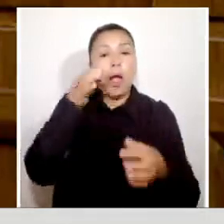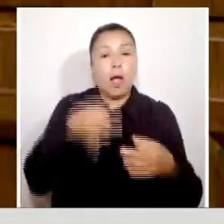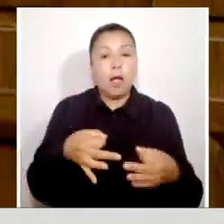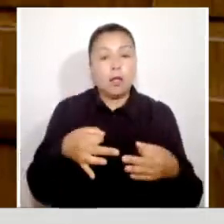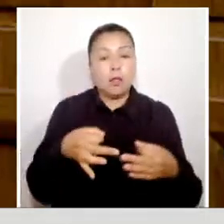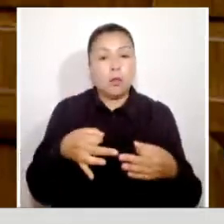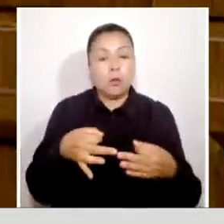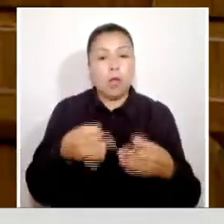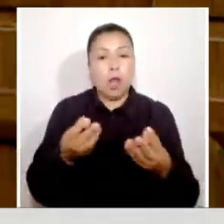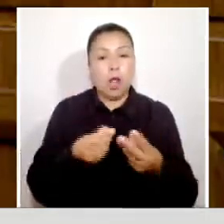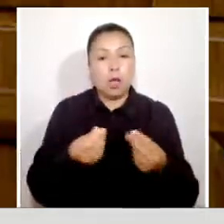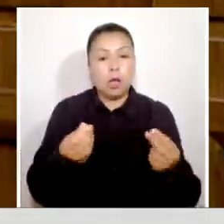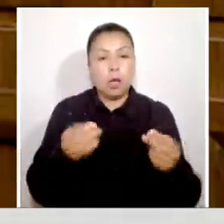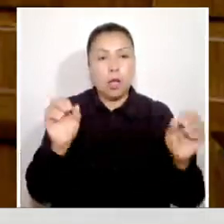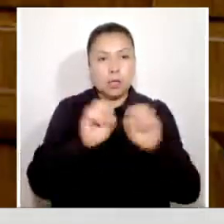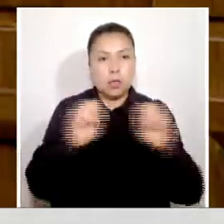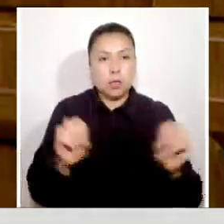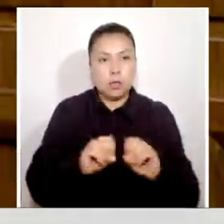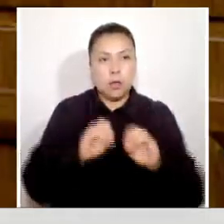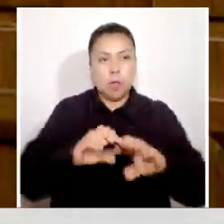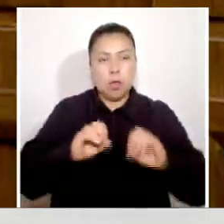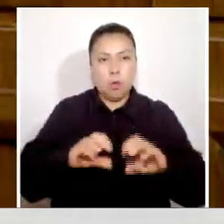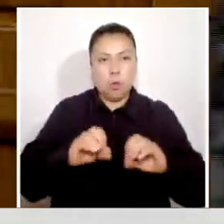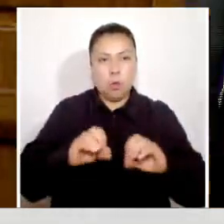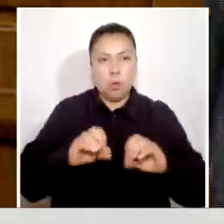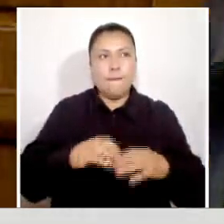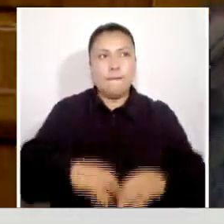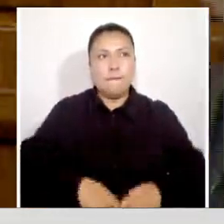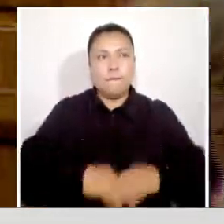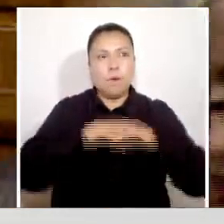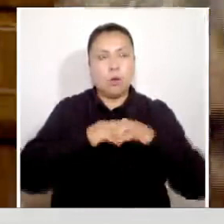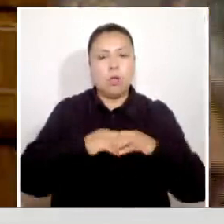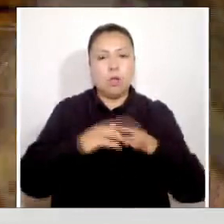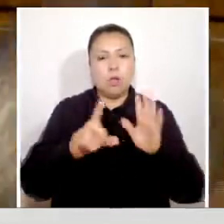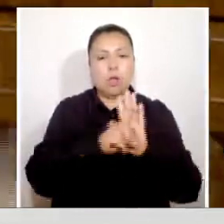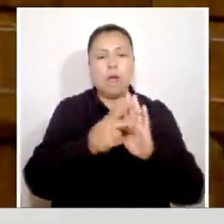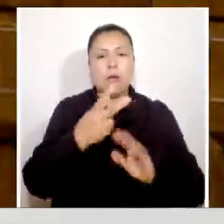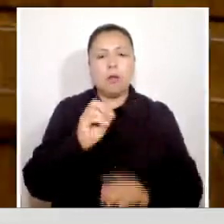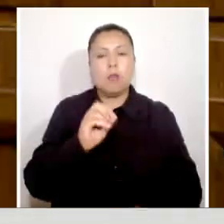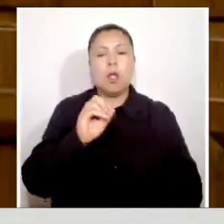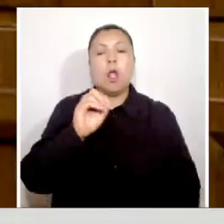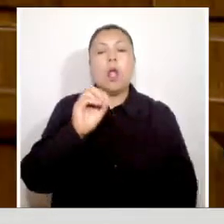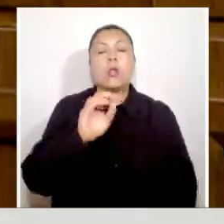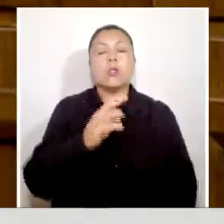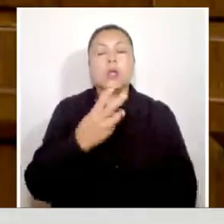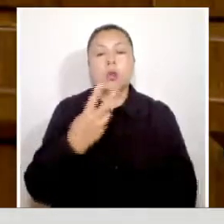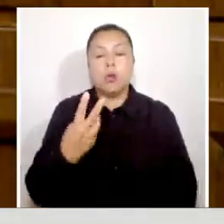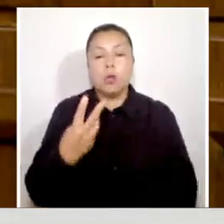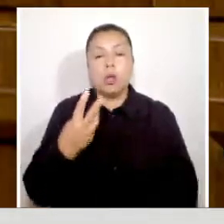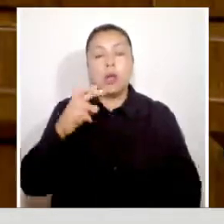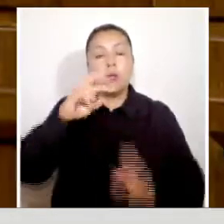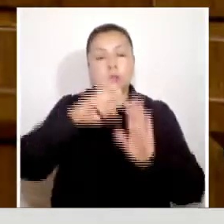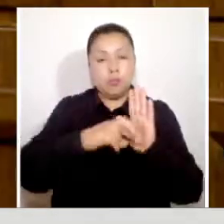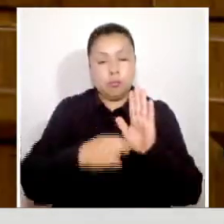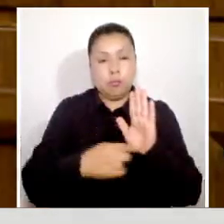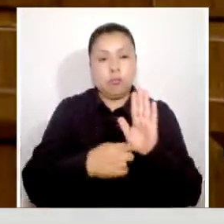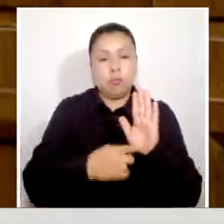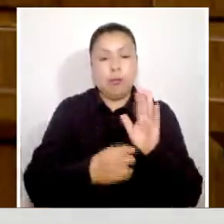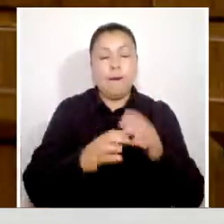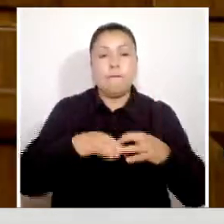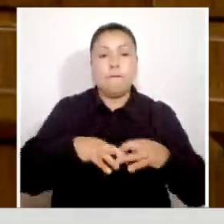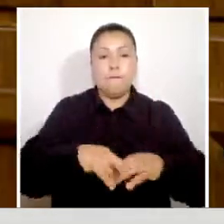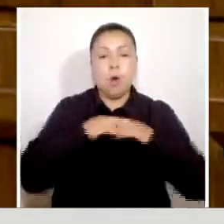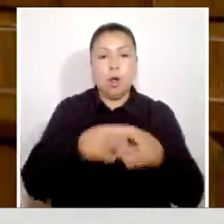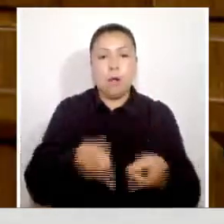la calidad del sistema educacional fortaleciendo la ley 2093 del sistema de desarrollo profesional docente permitiendo